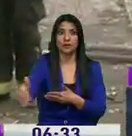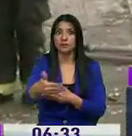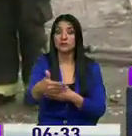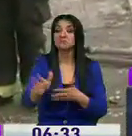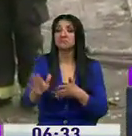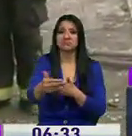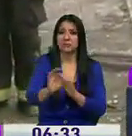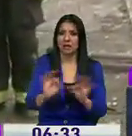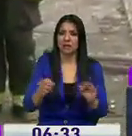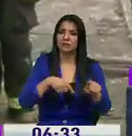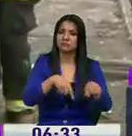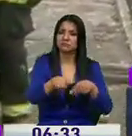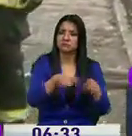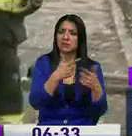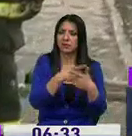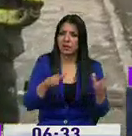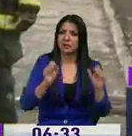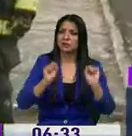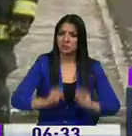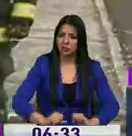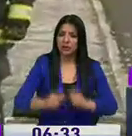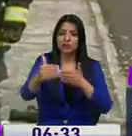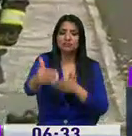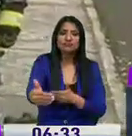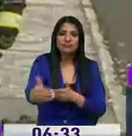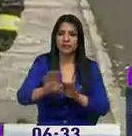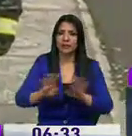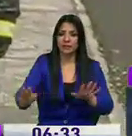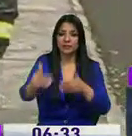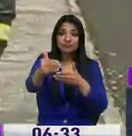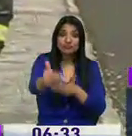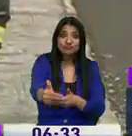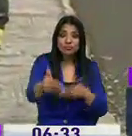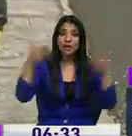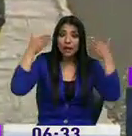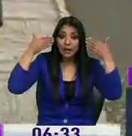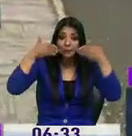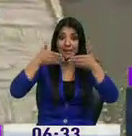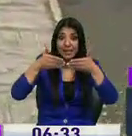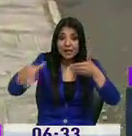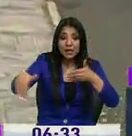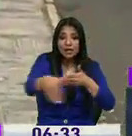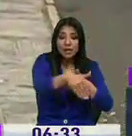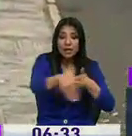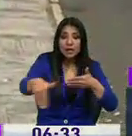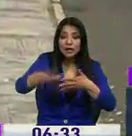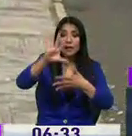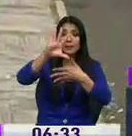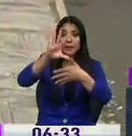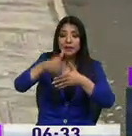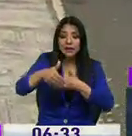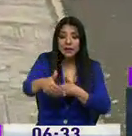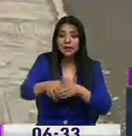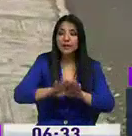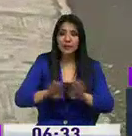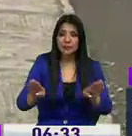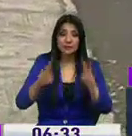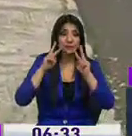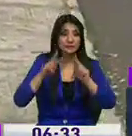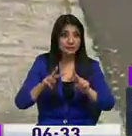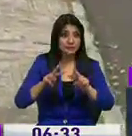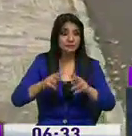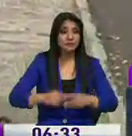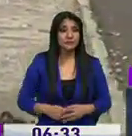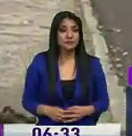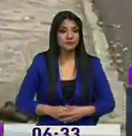cerrada pueden transitar sin ningún inconveniente únicamente en la parte de la avenida mariana de jesús y ahí en imágenes del hato